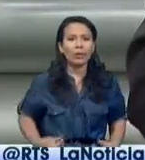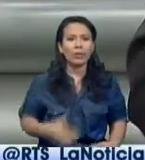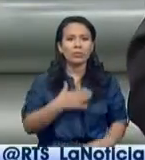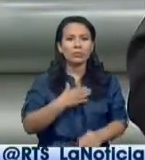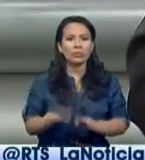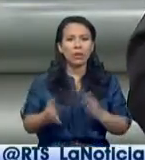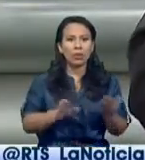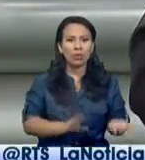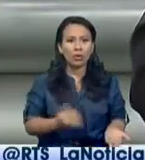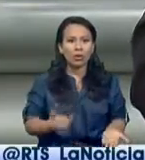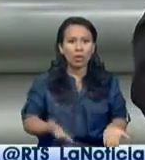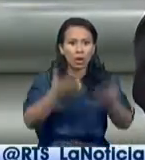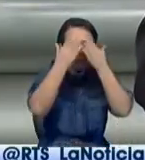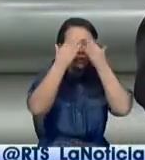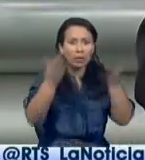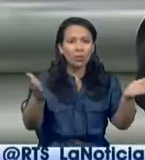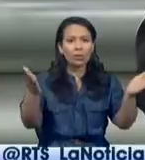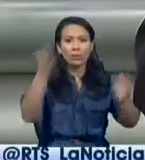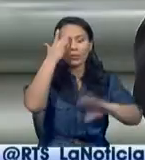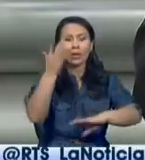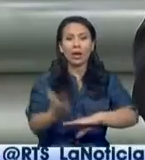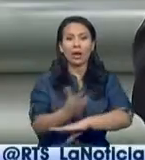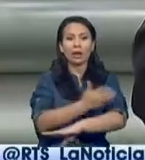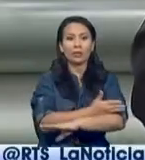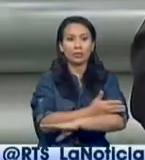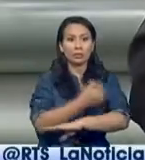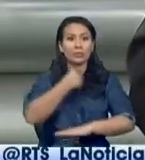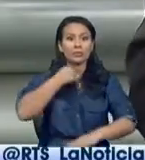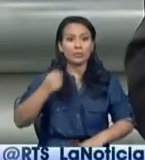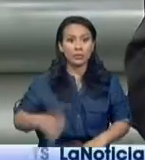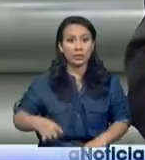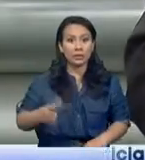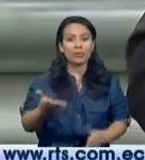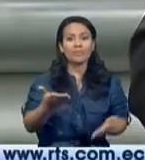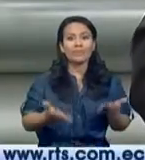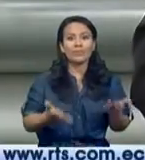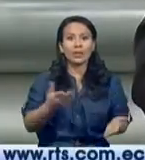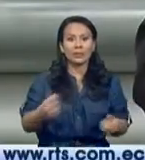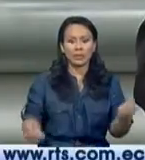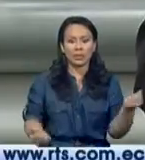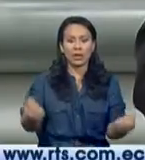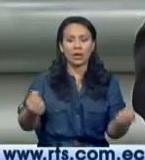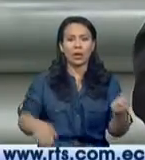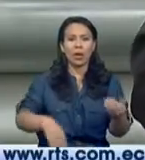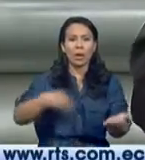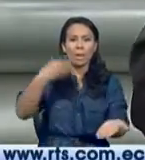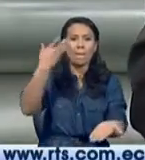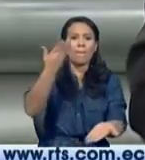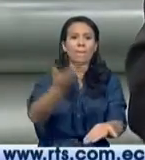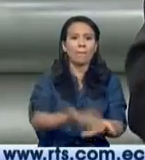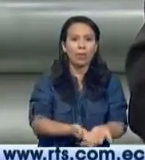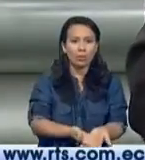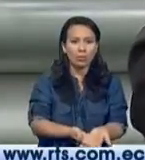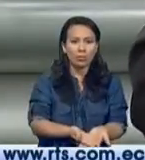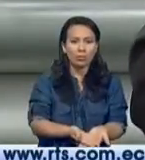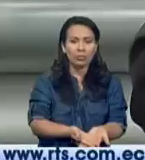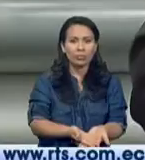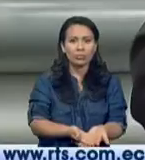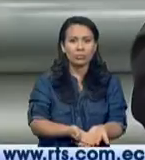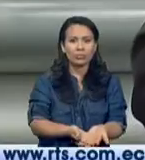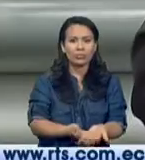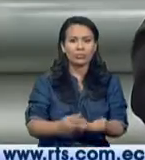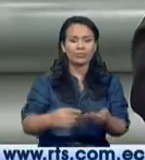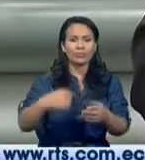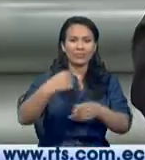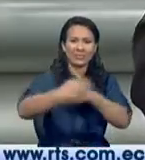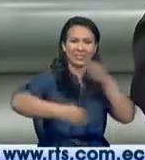policial, antes de desaparecer, aparentemente volcó con su vehículo a un barranco